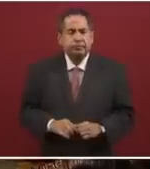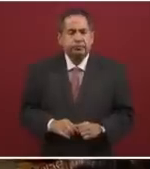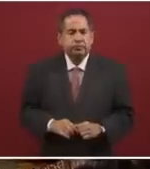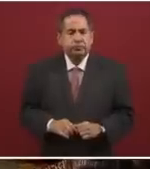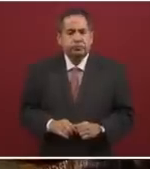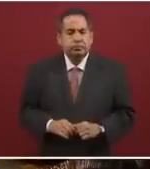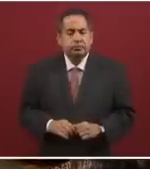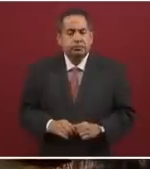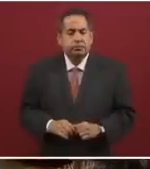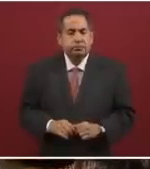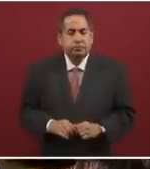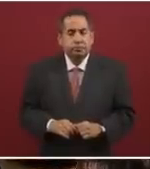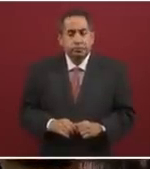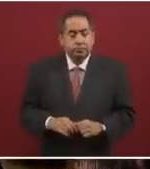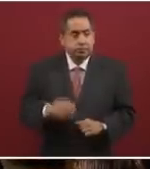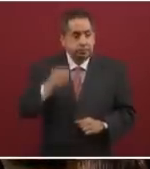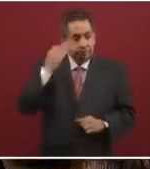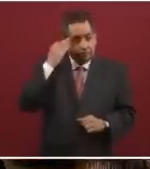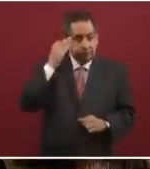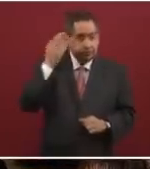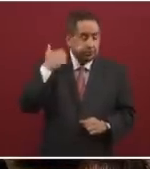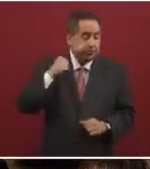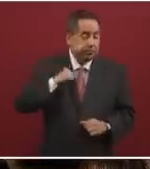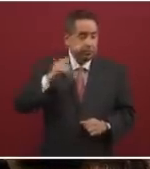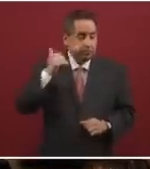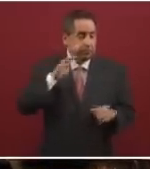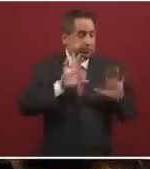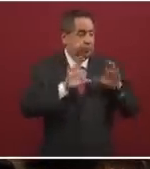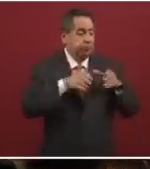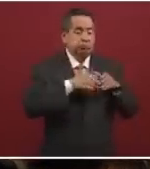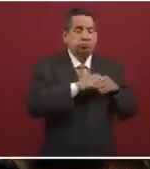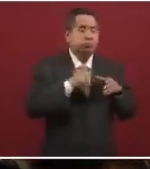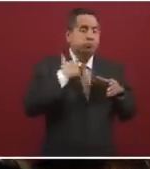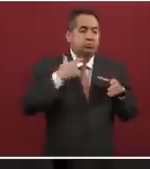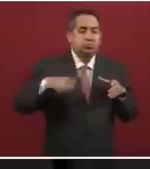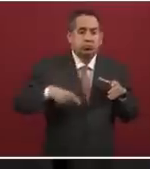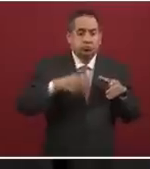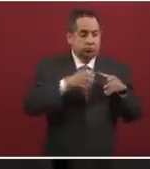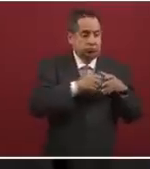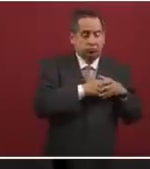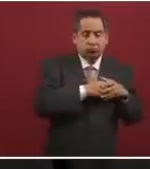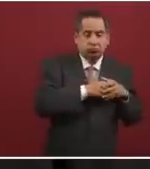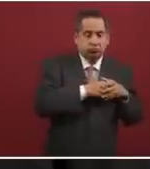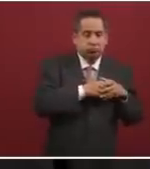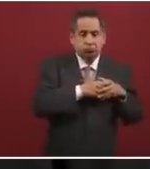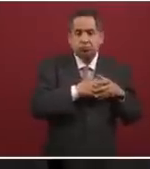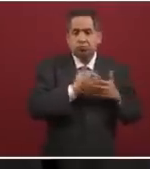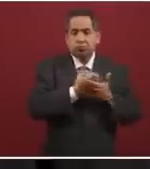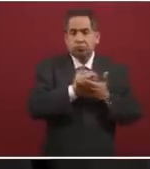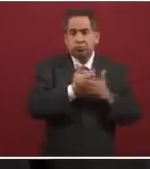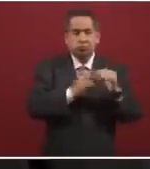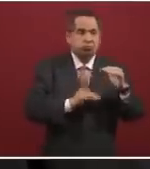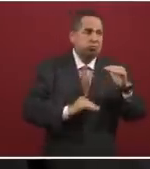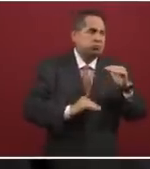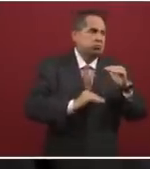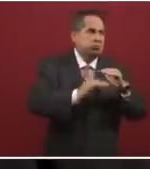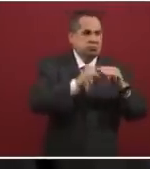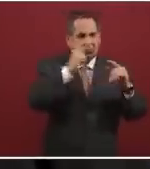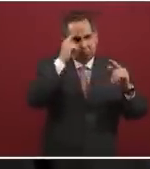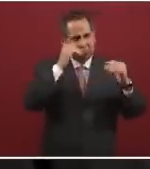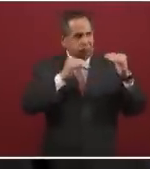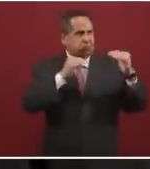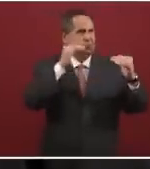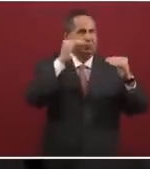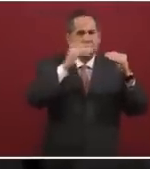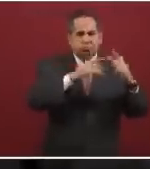Más en el periodo neoliberal elevaron a rango supremo la economía y los técnicos